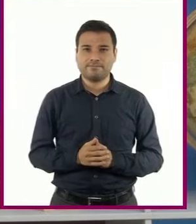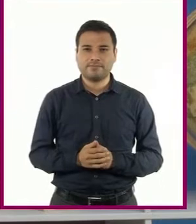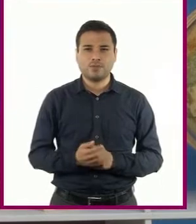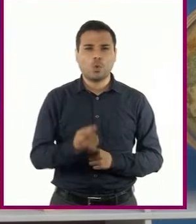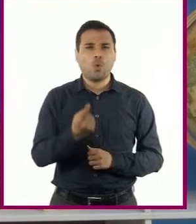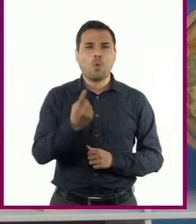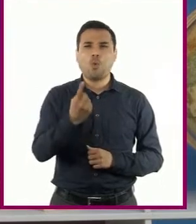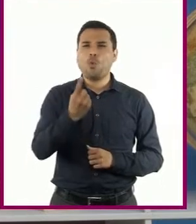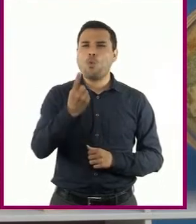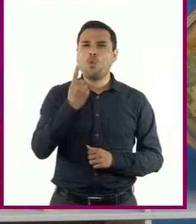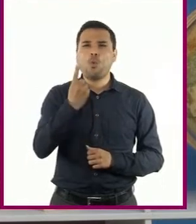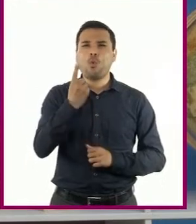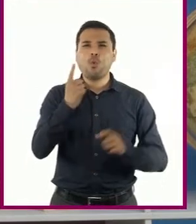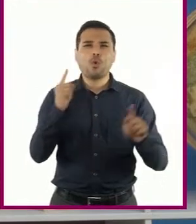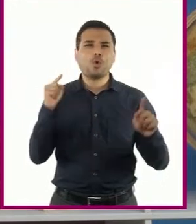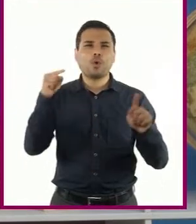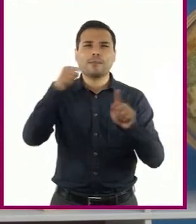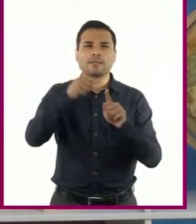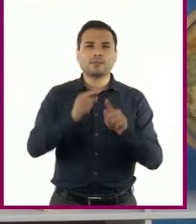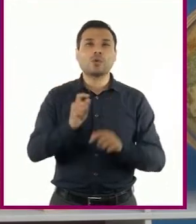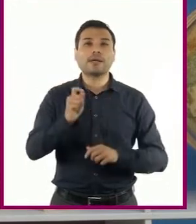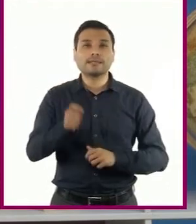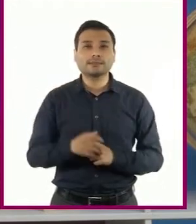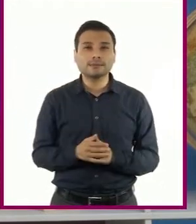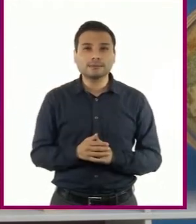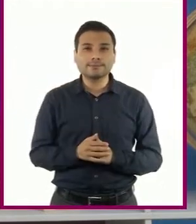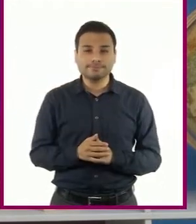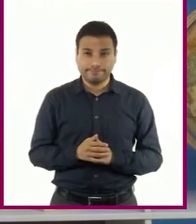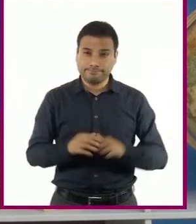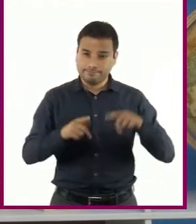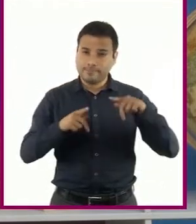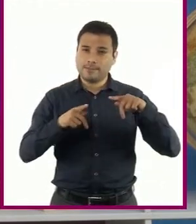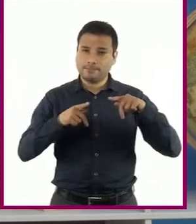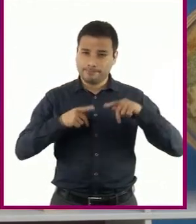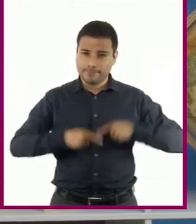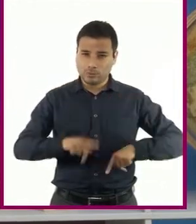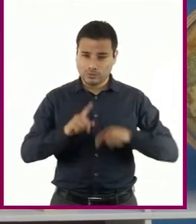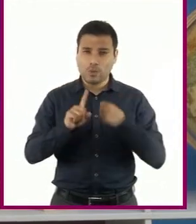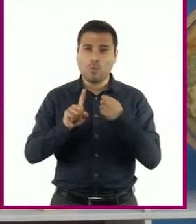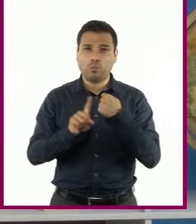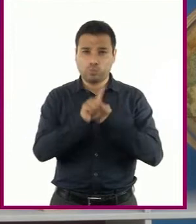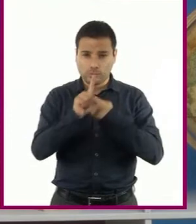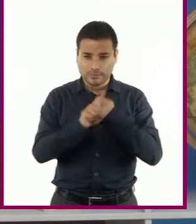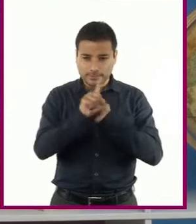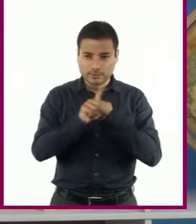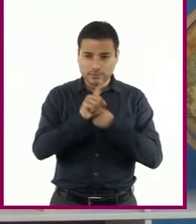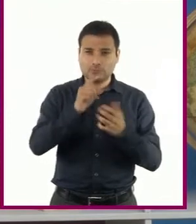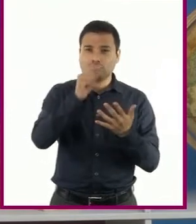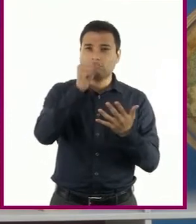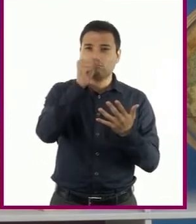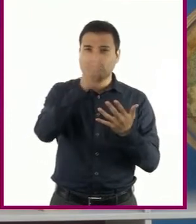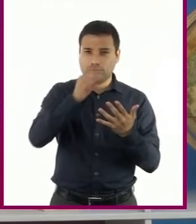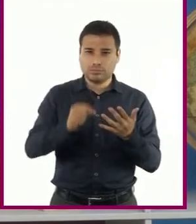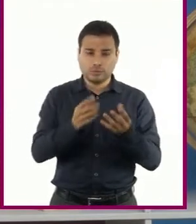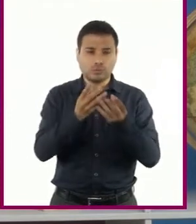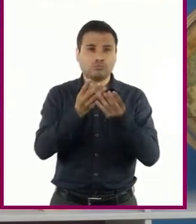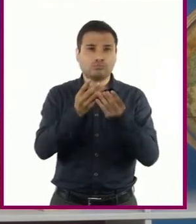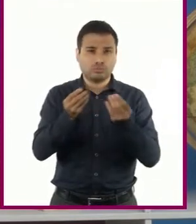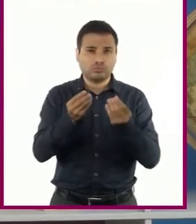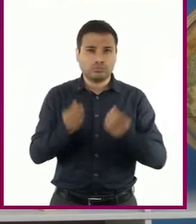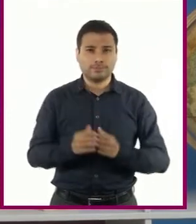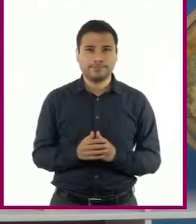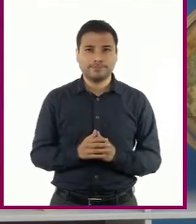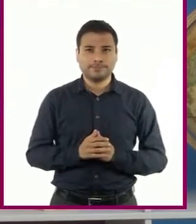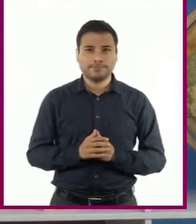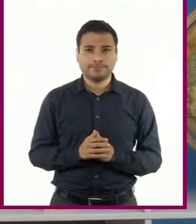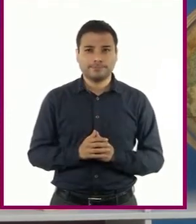fundamentales de la participación democrática es la solución de necesidades, tanto individuales como colectivas. Con la palabra necesidad nos referimos